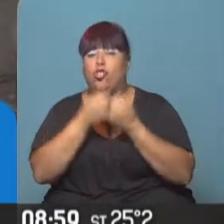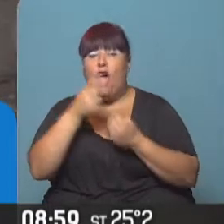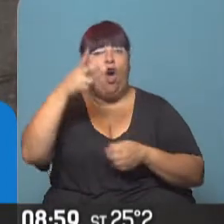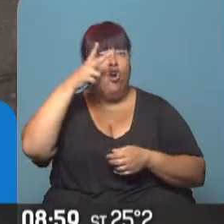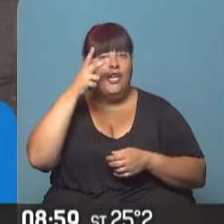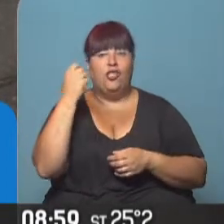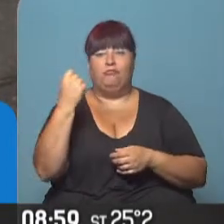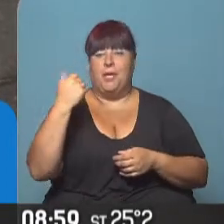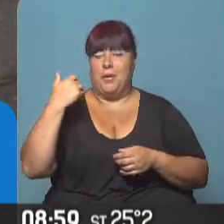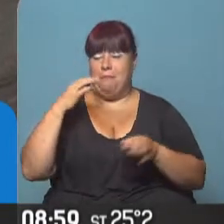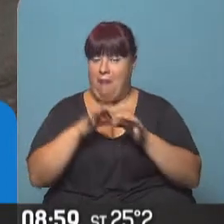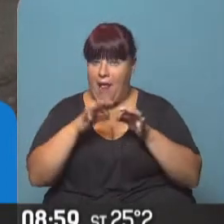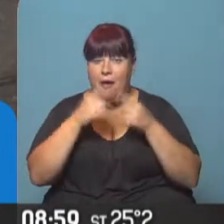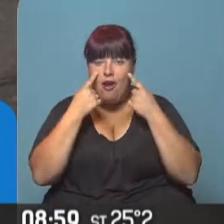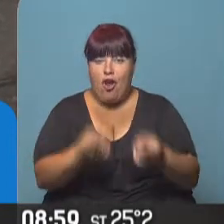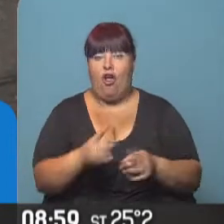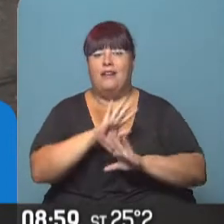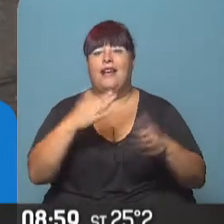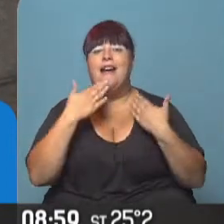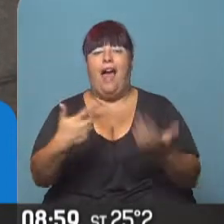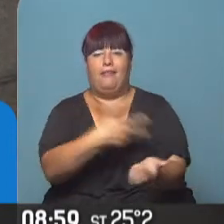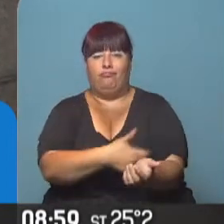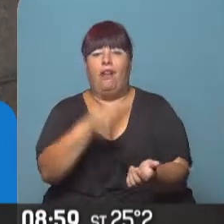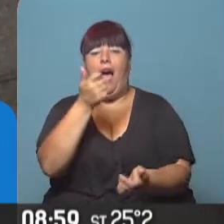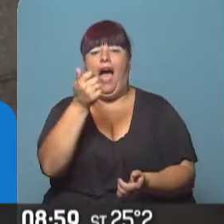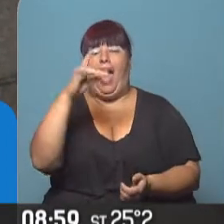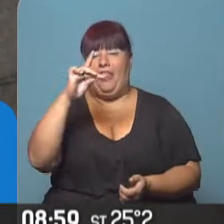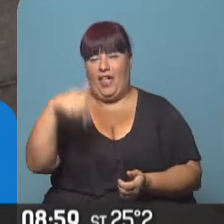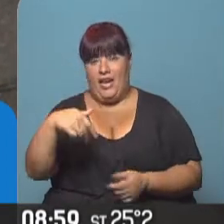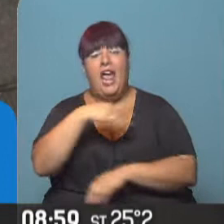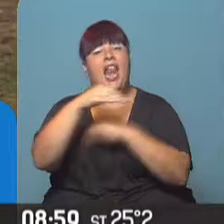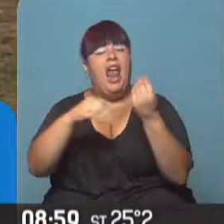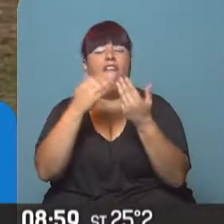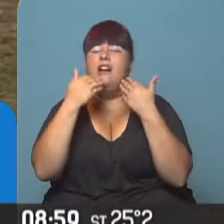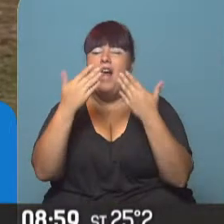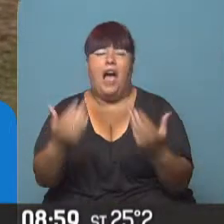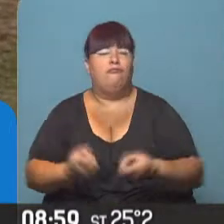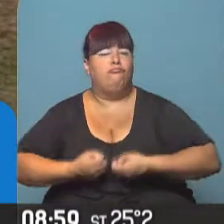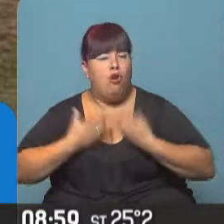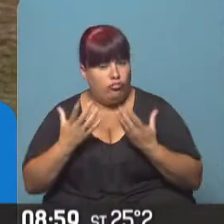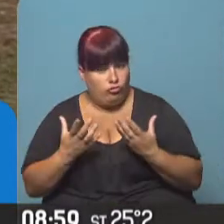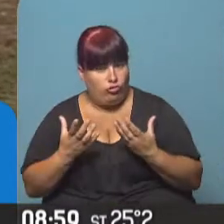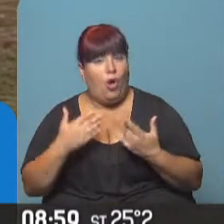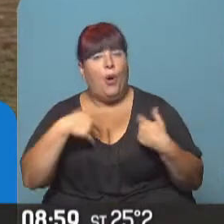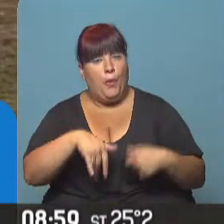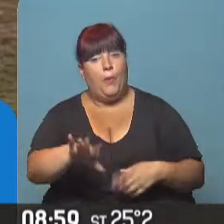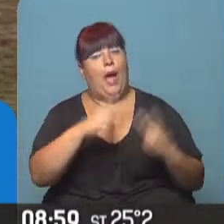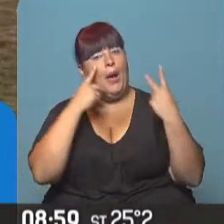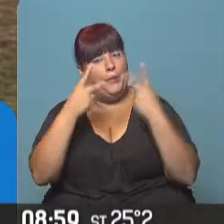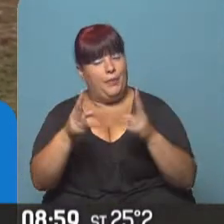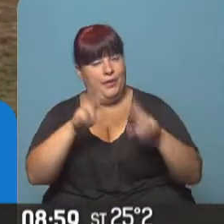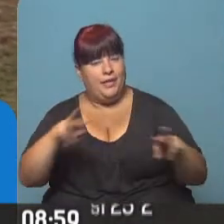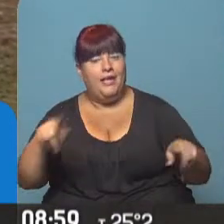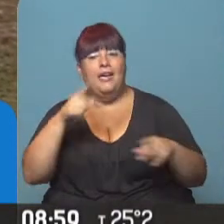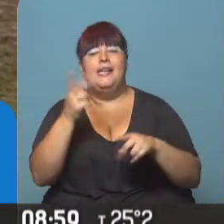héroes de malvinas reconocidos mediante adn sus familiares agradecidos y emocionados van a visitar las tumbas en